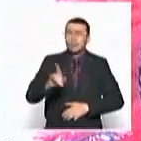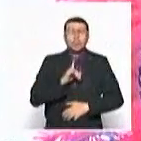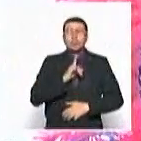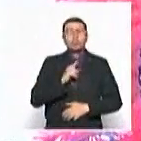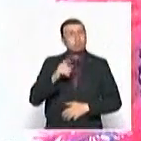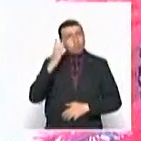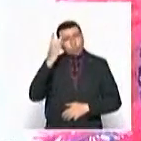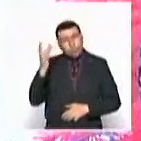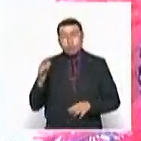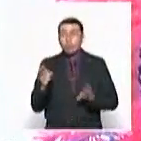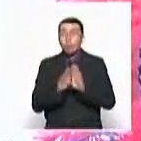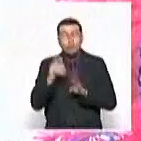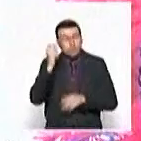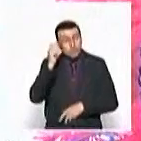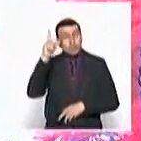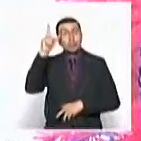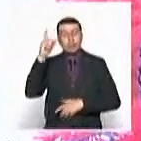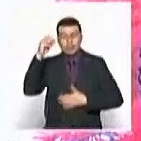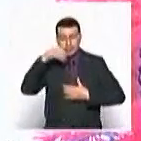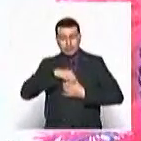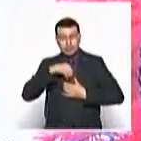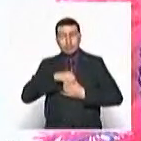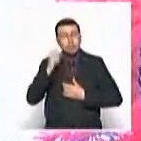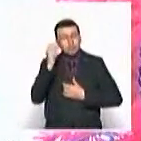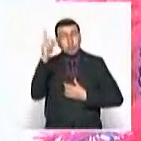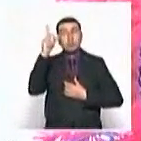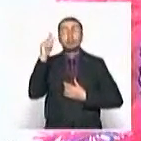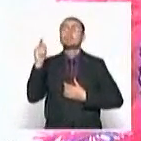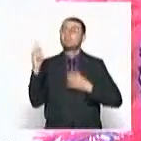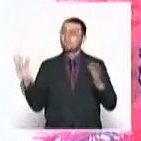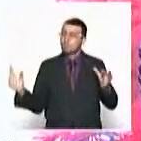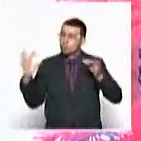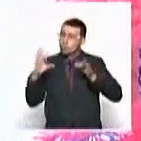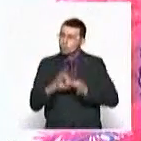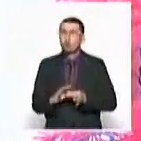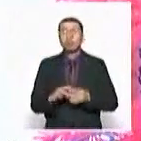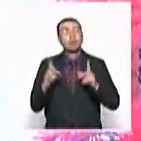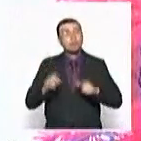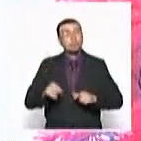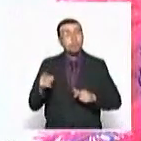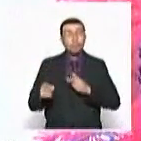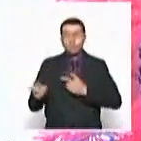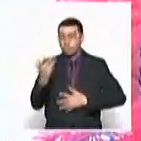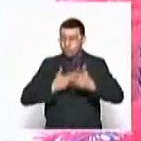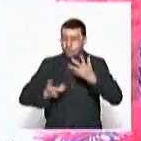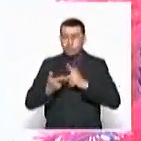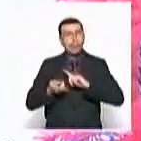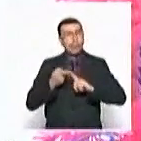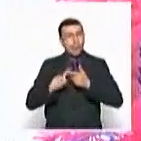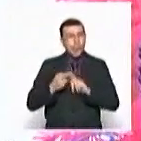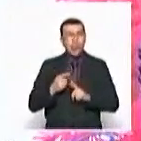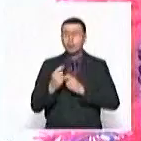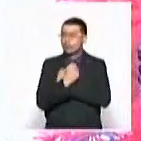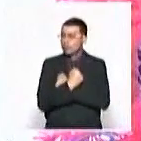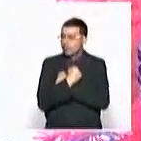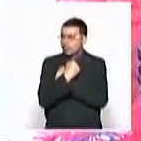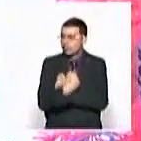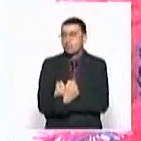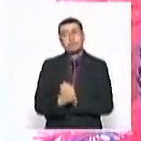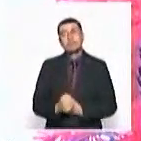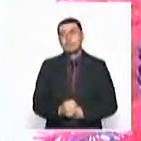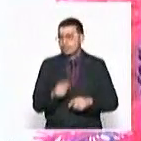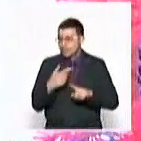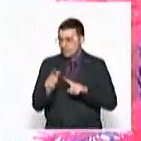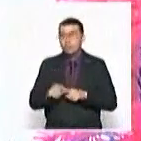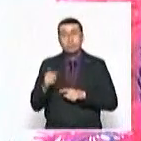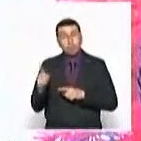despertar consciente muy importante de unión, de compañerismo, de amistad, de amor. Entonces se